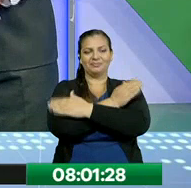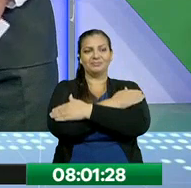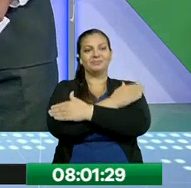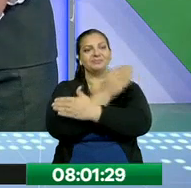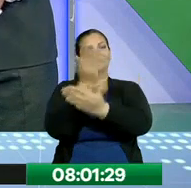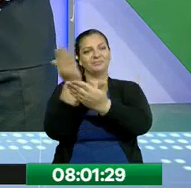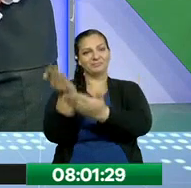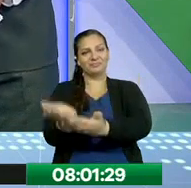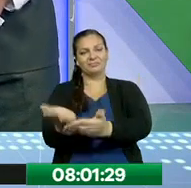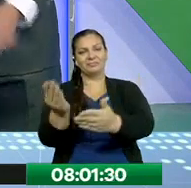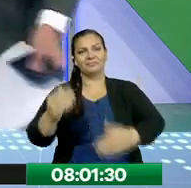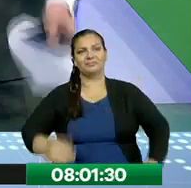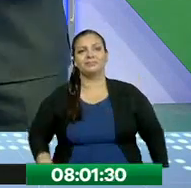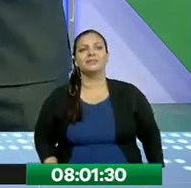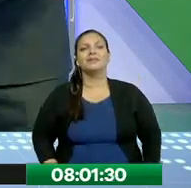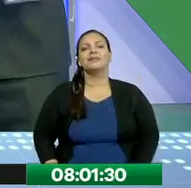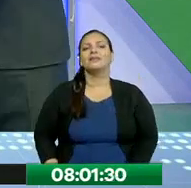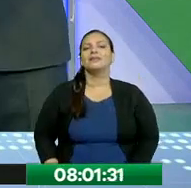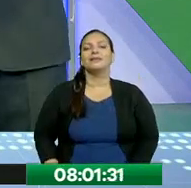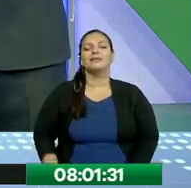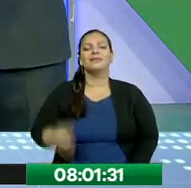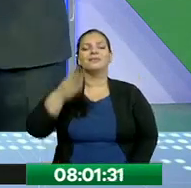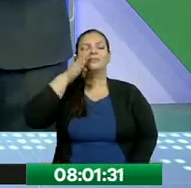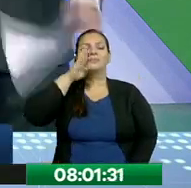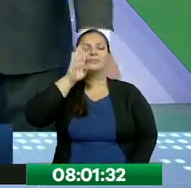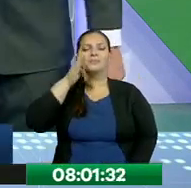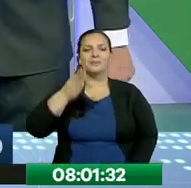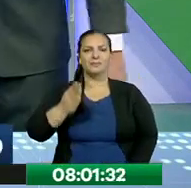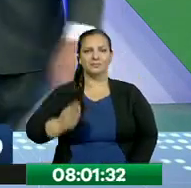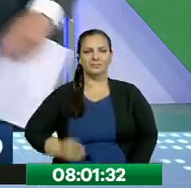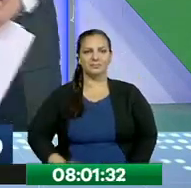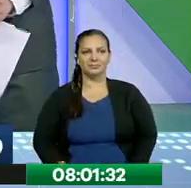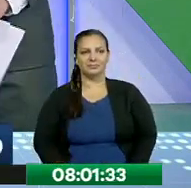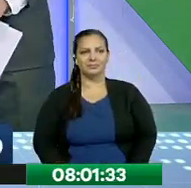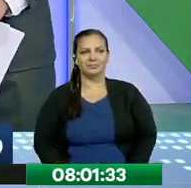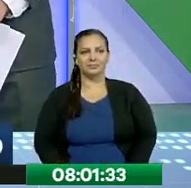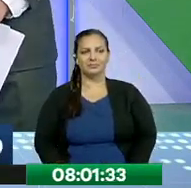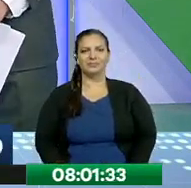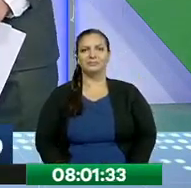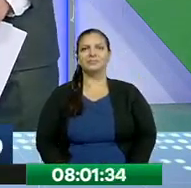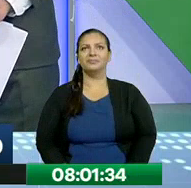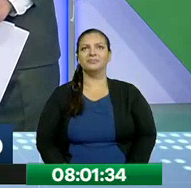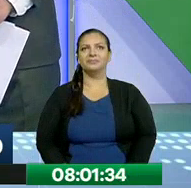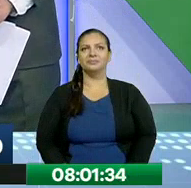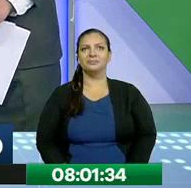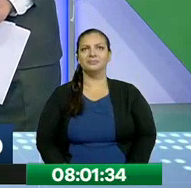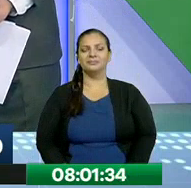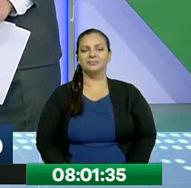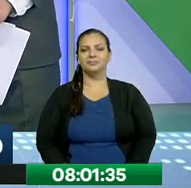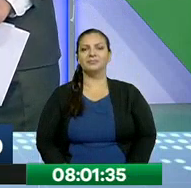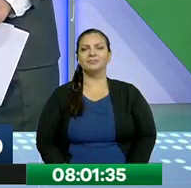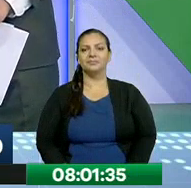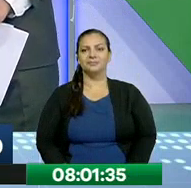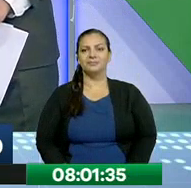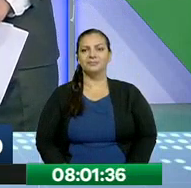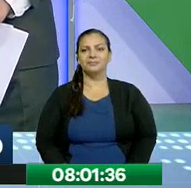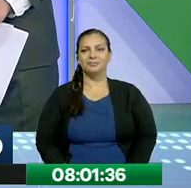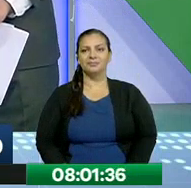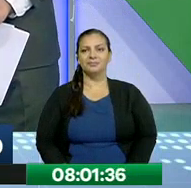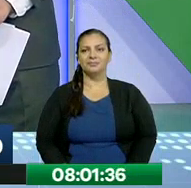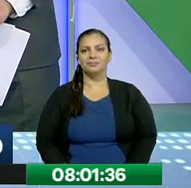Pacífico y las cuencas del Cauca. El perillero de la vida. Terrible. El perillero, le dijiste. El perillero.